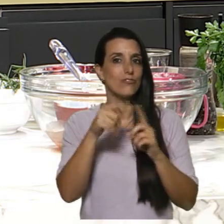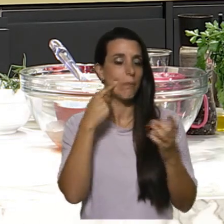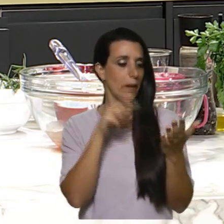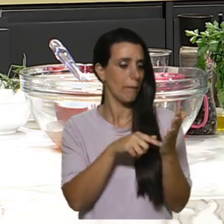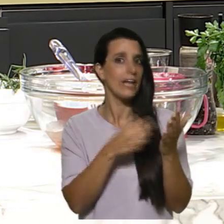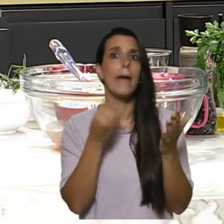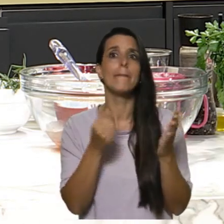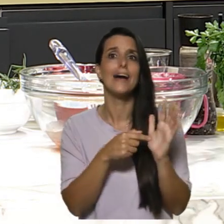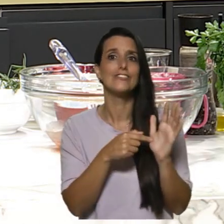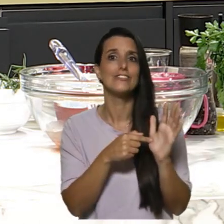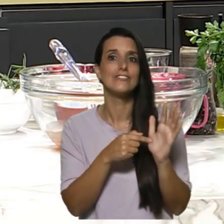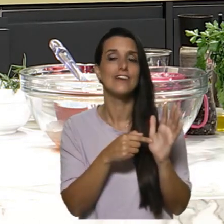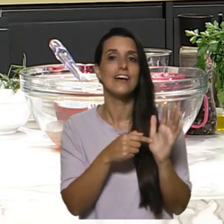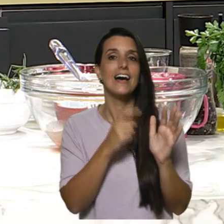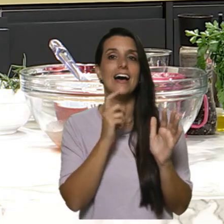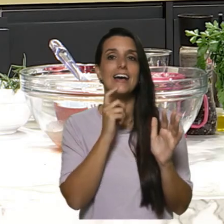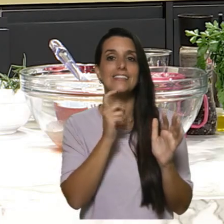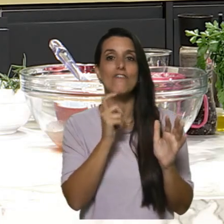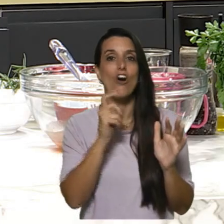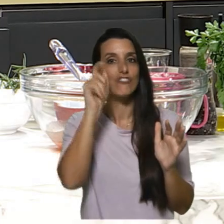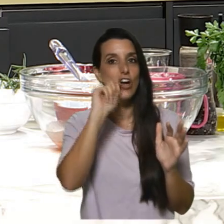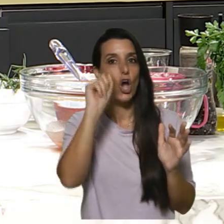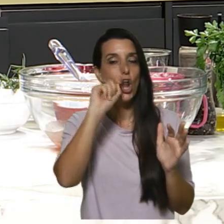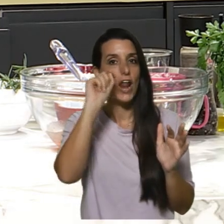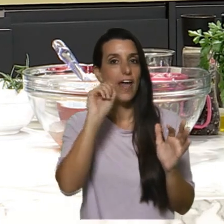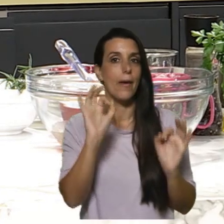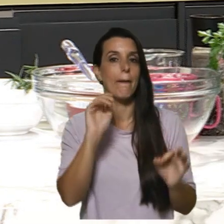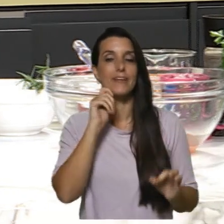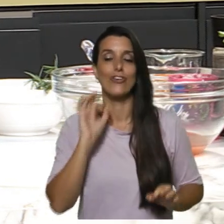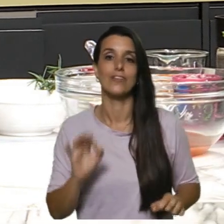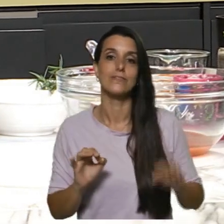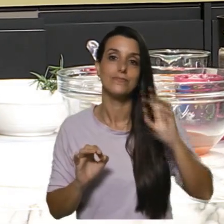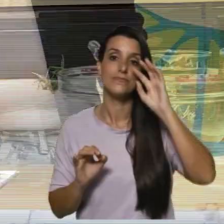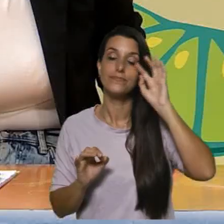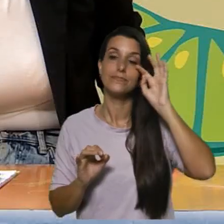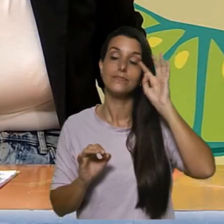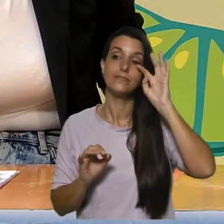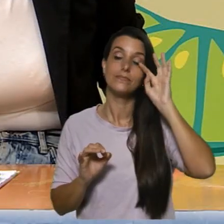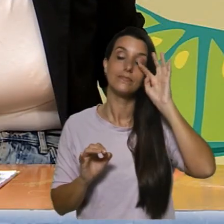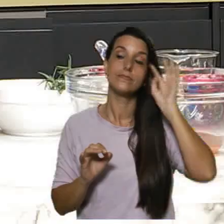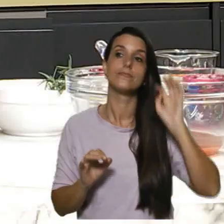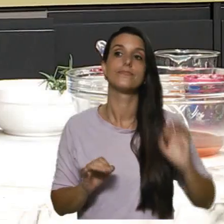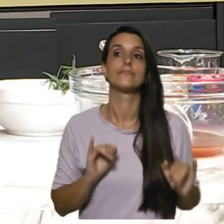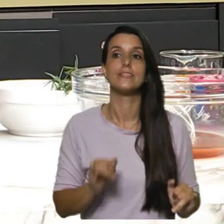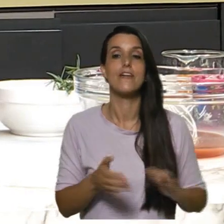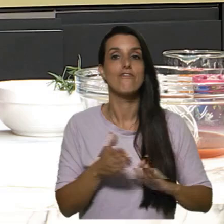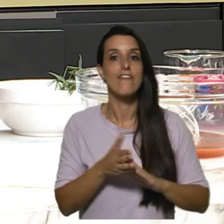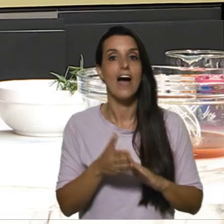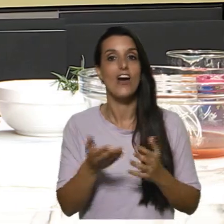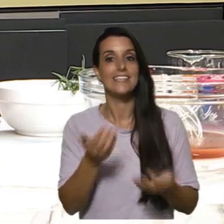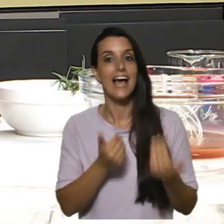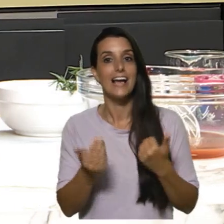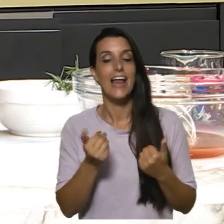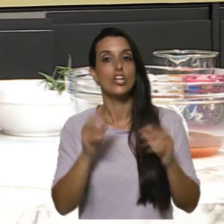mano y digo, ¿qué pasó? La cebolla colorada. Claro, está preciosa. Está preciosa y destiñe. Exacto. Mirá, vamos a ir sacando el